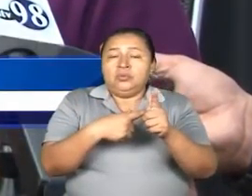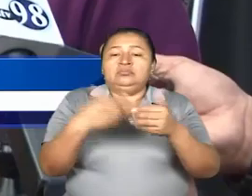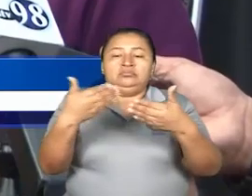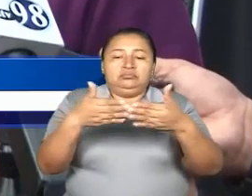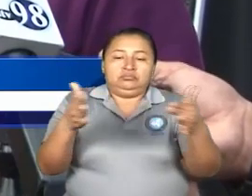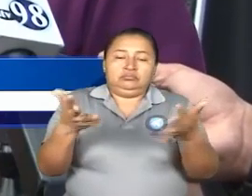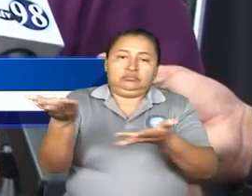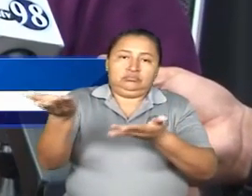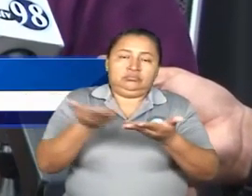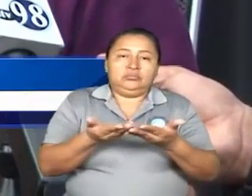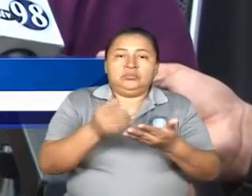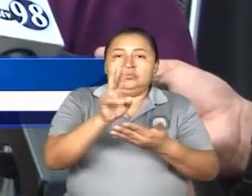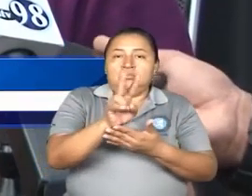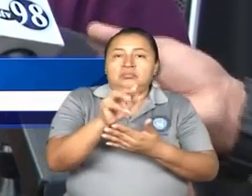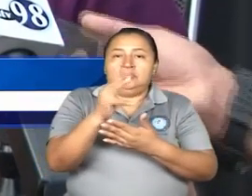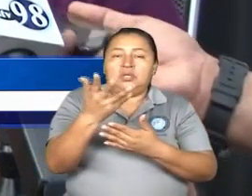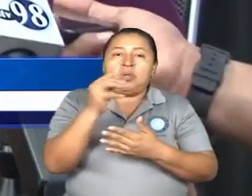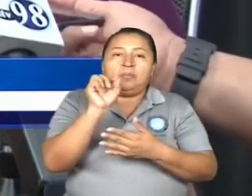aperturando